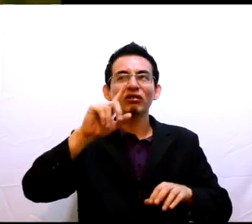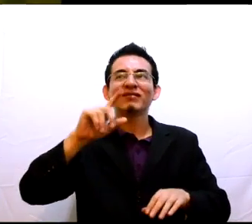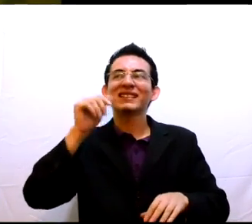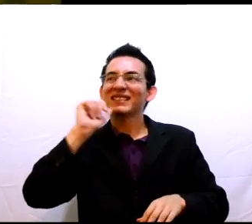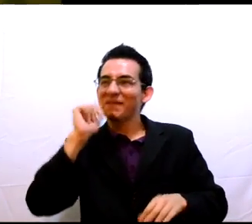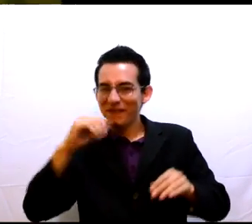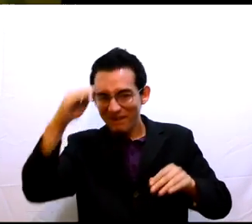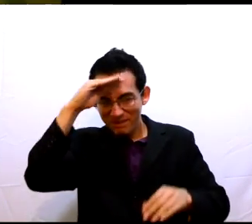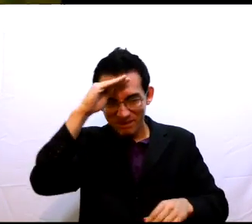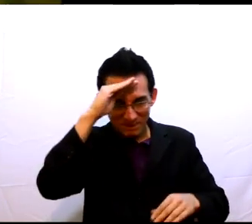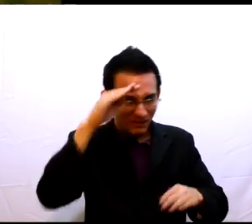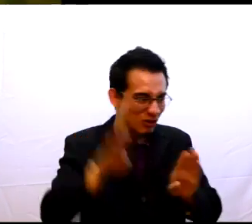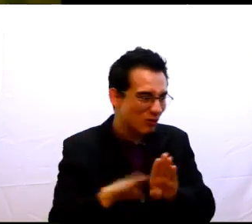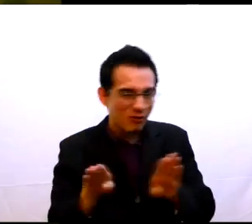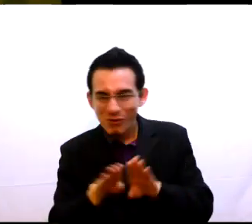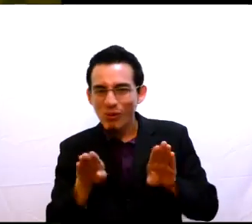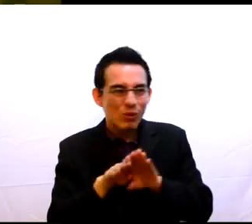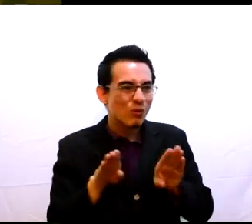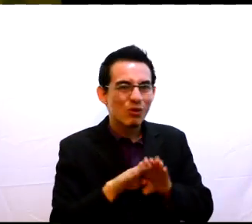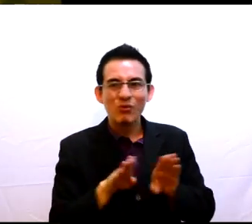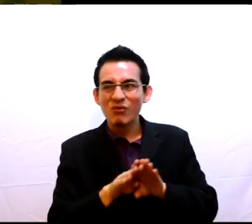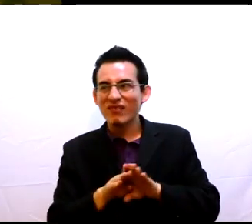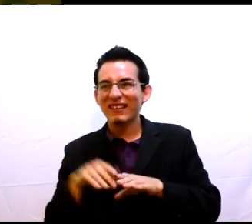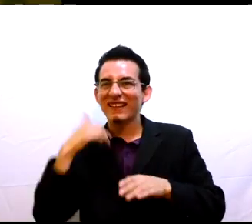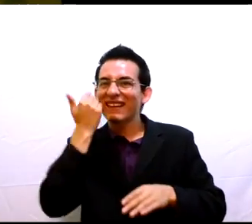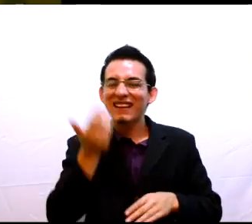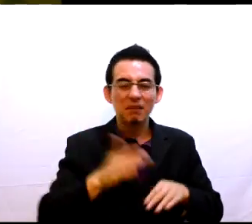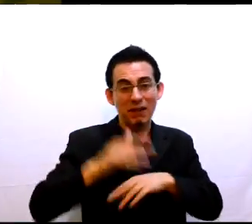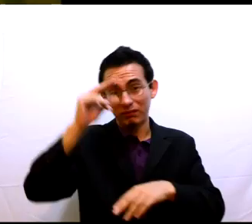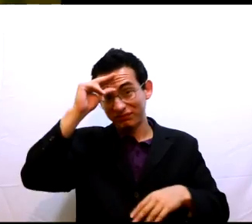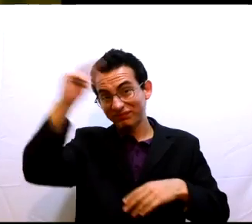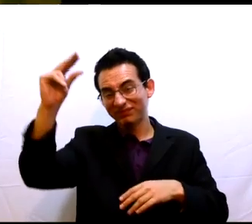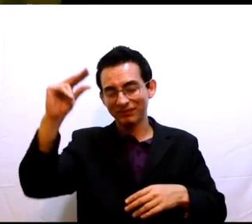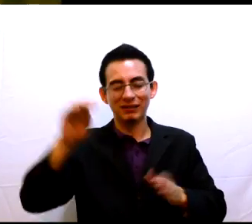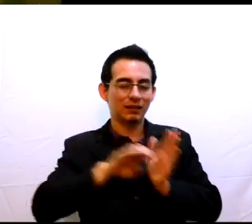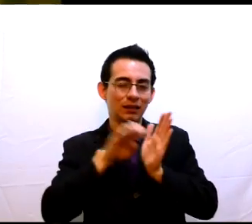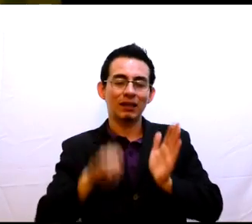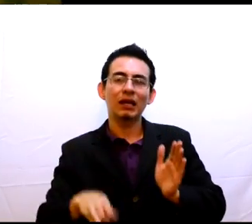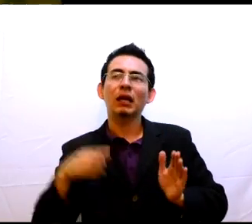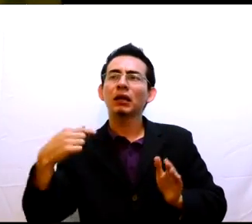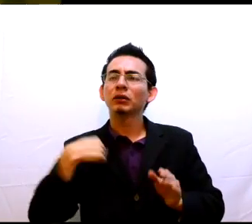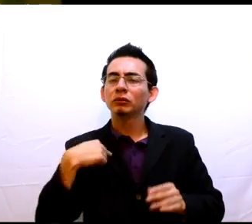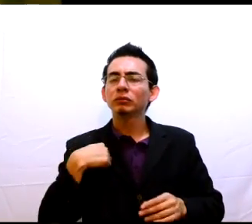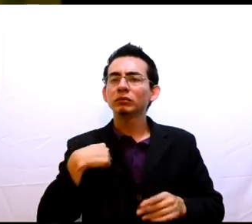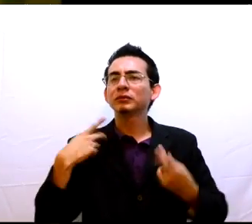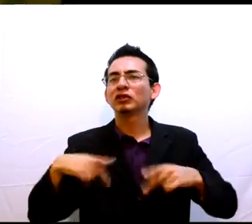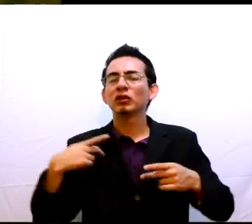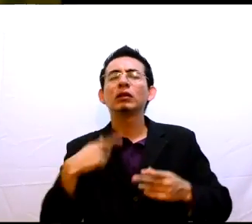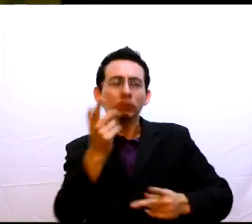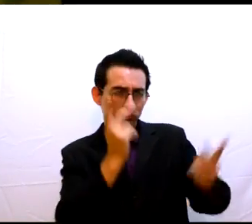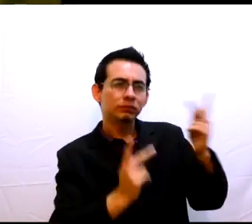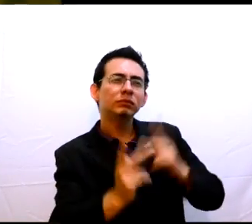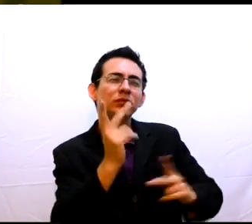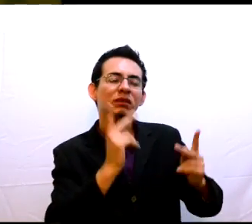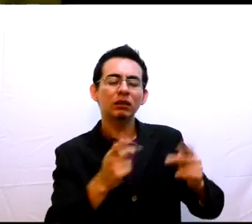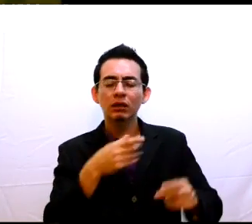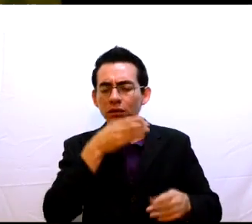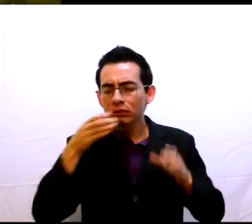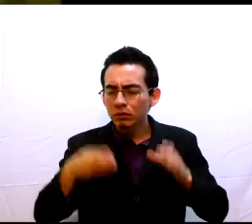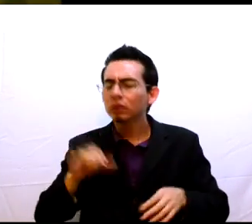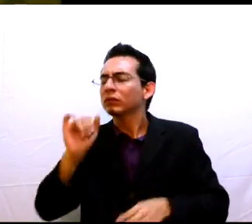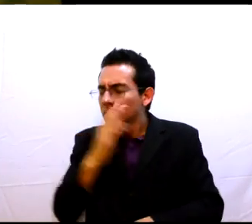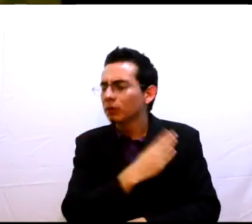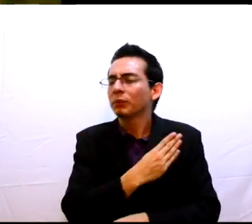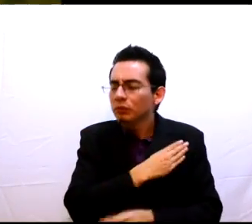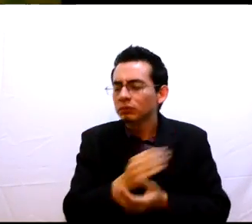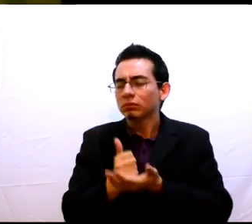del un hombre usted le dicen hoy vos tú que eres cristiano firma de mediador y si yo te firmo no te